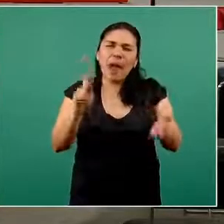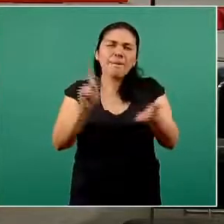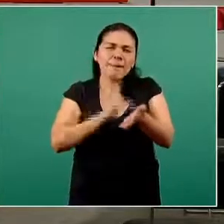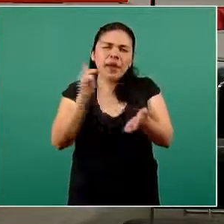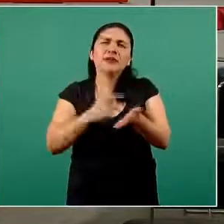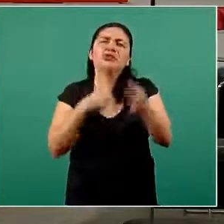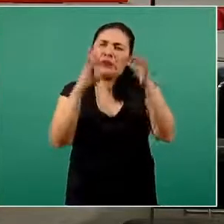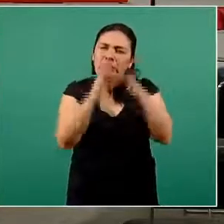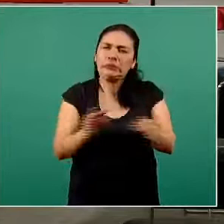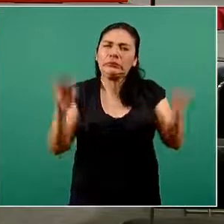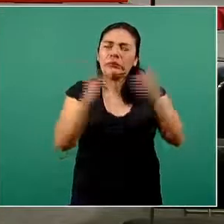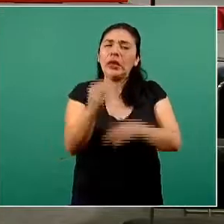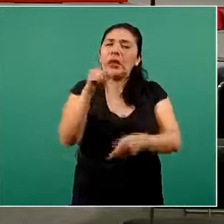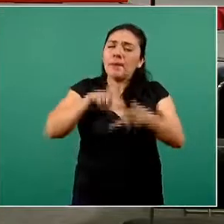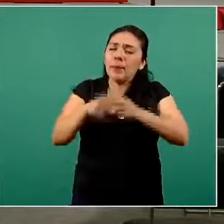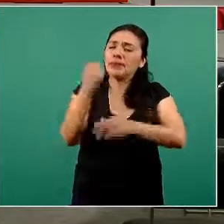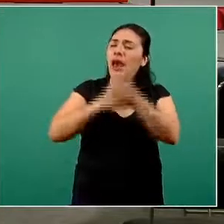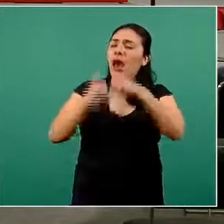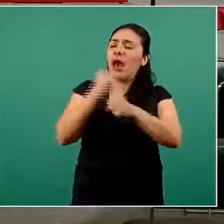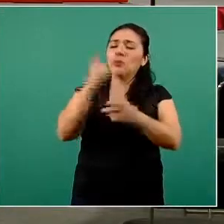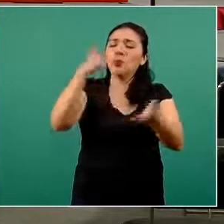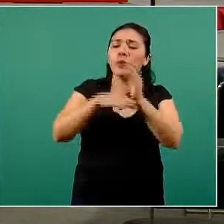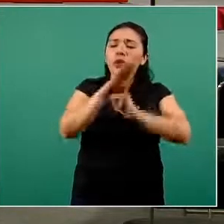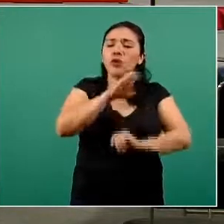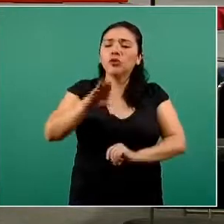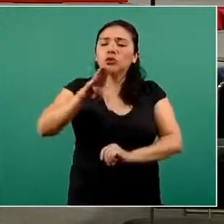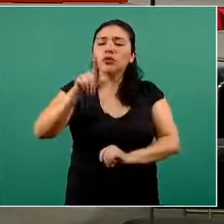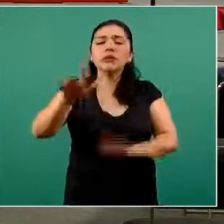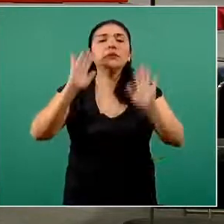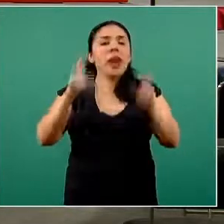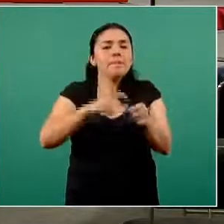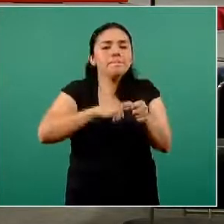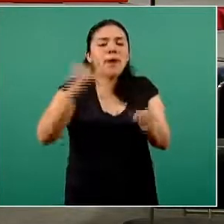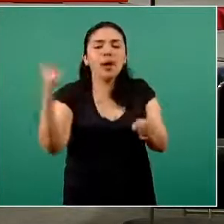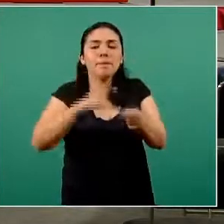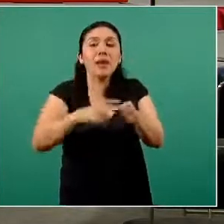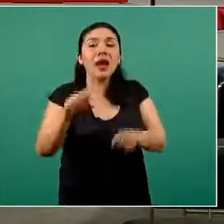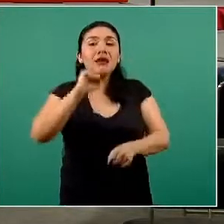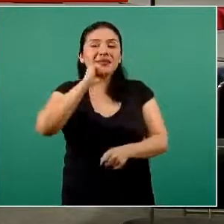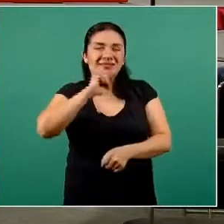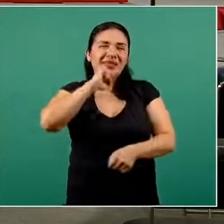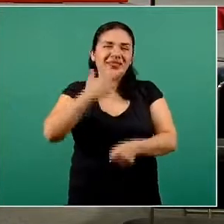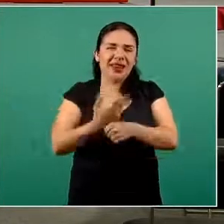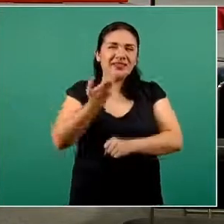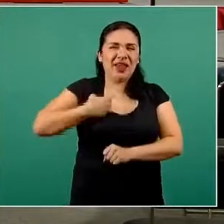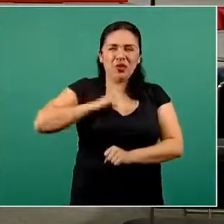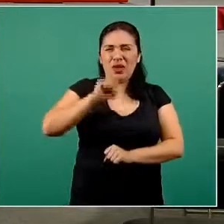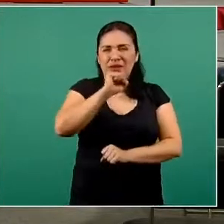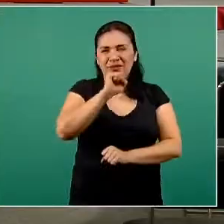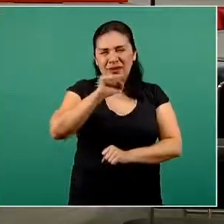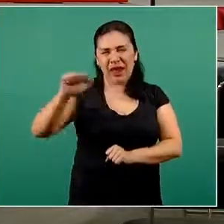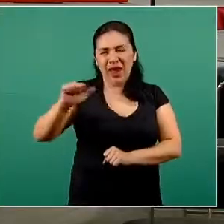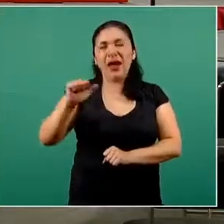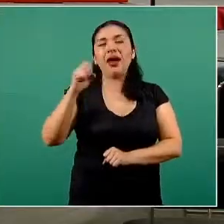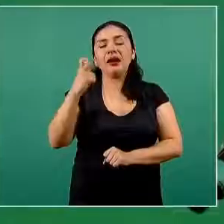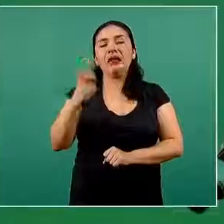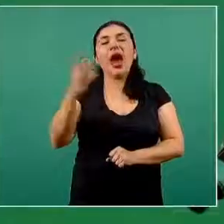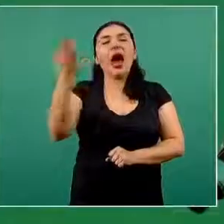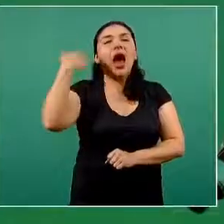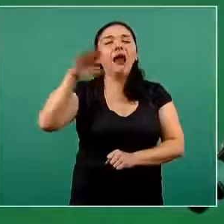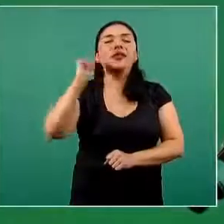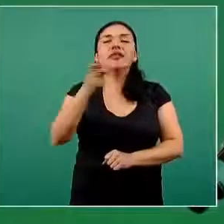muchas veces. Desde 1997 se descentralizó la Secretaría de Salud, lo que antes llamábamos